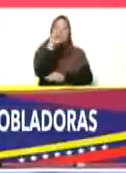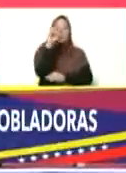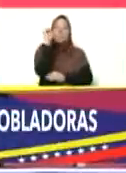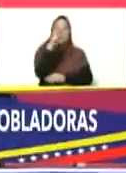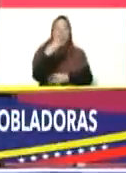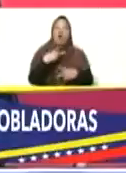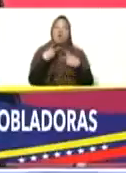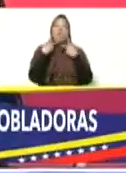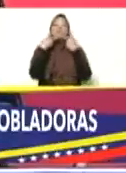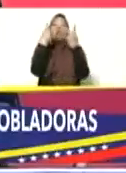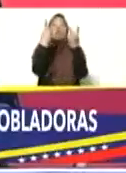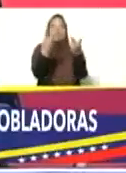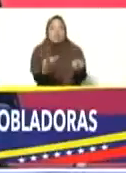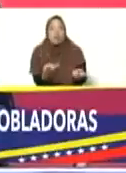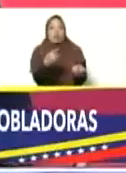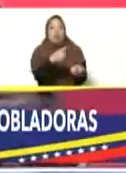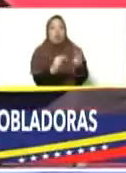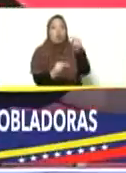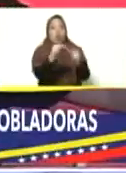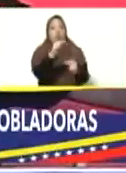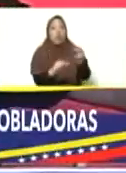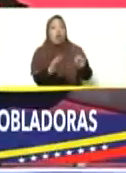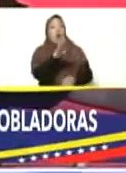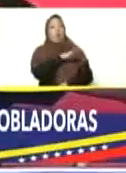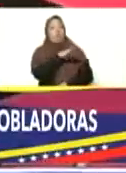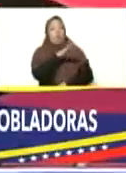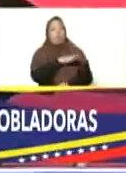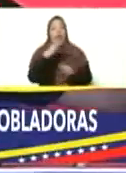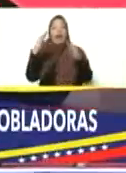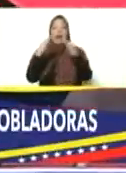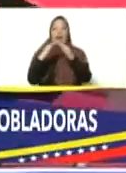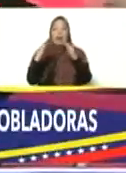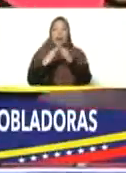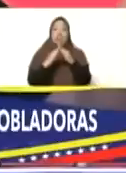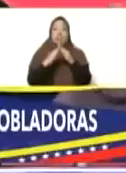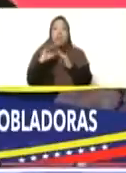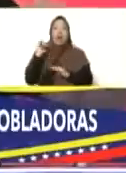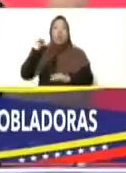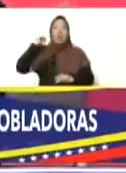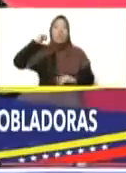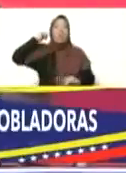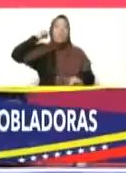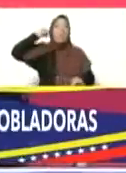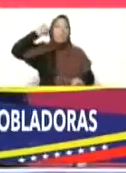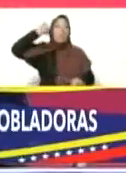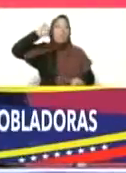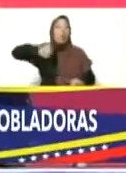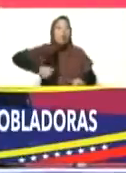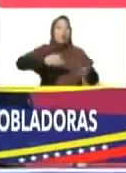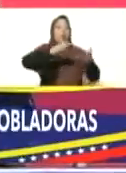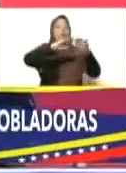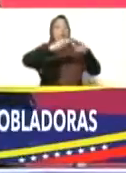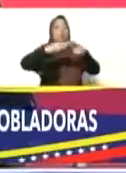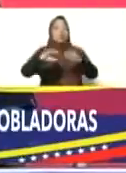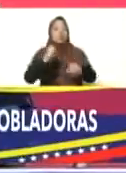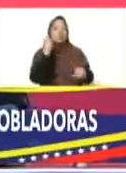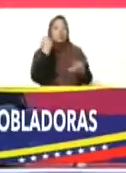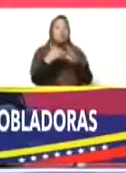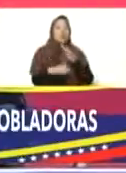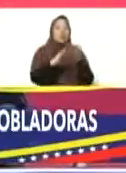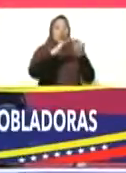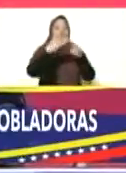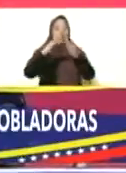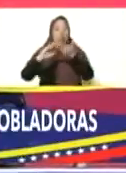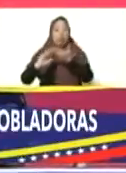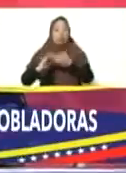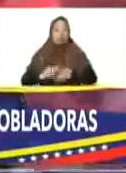y luego cuando construyen sus viviendas ellos ya son comunidad desde hace tiempo y la construyeron como consejos comunales y comunes